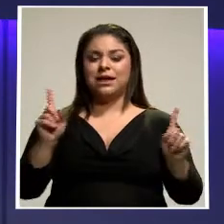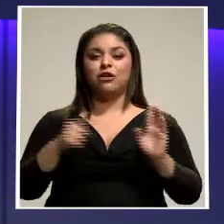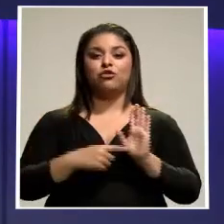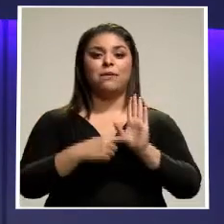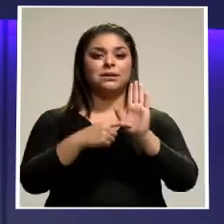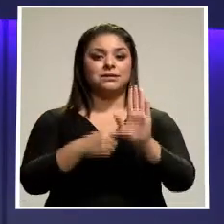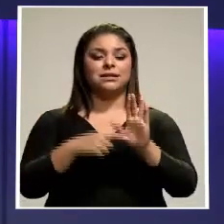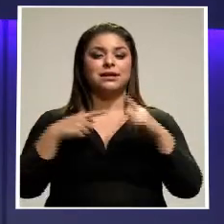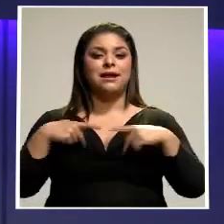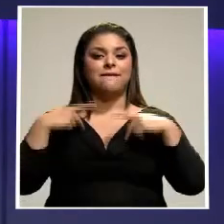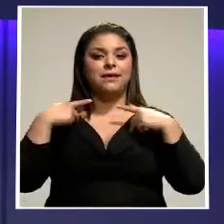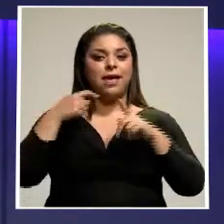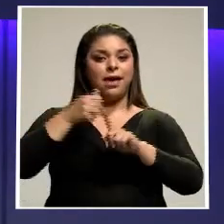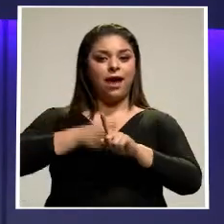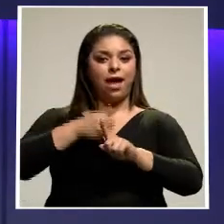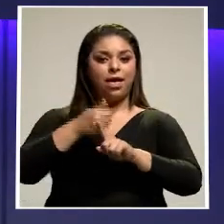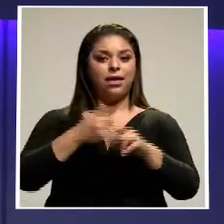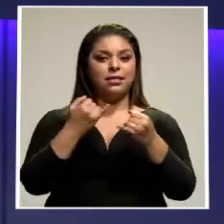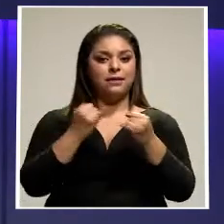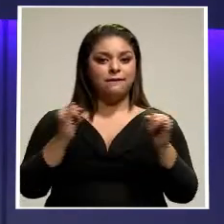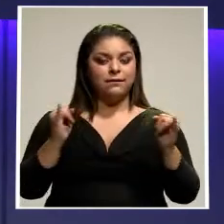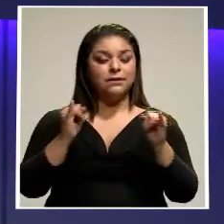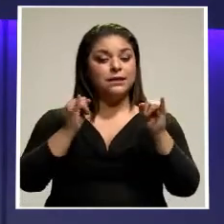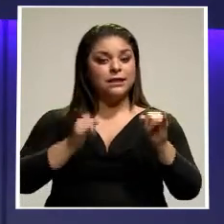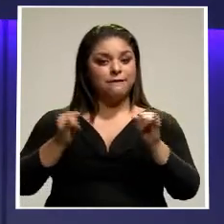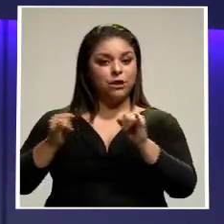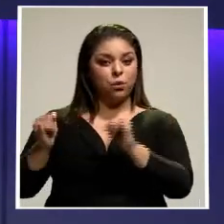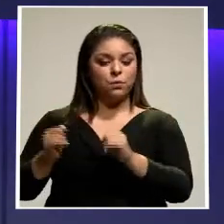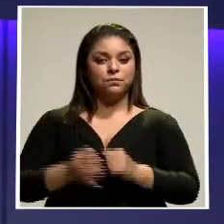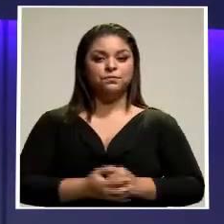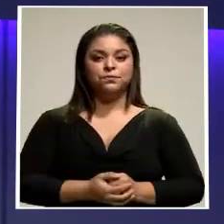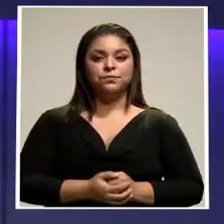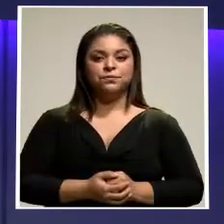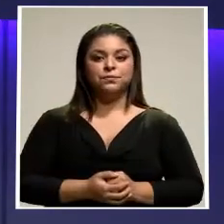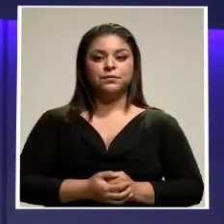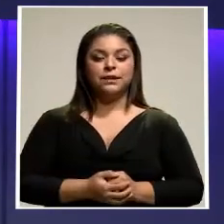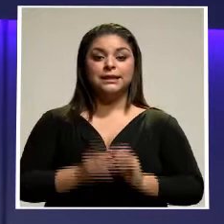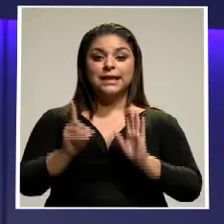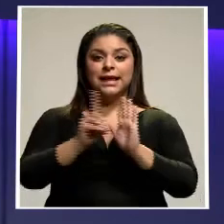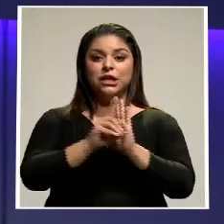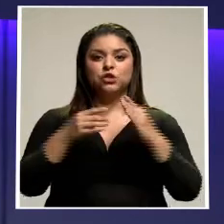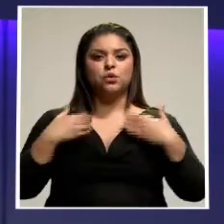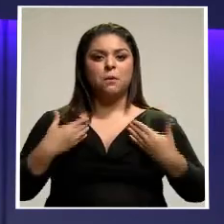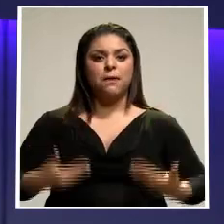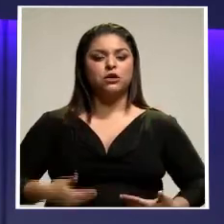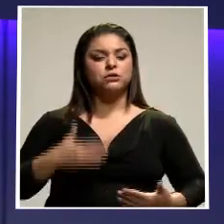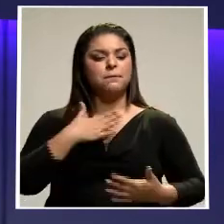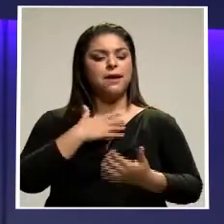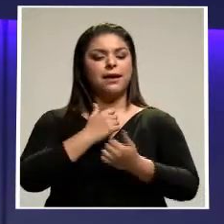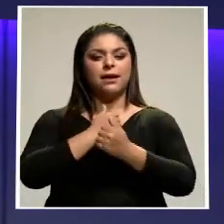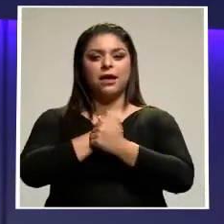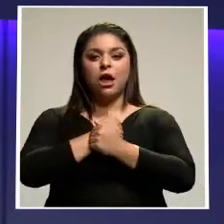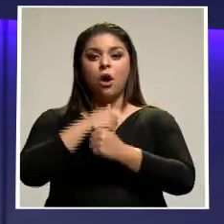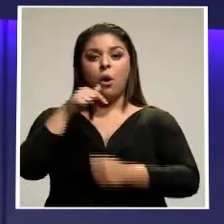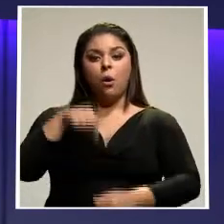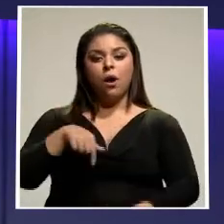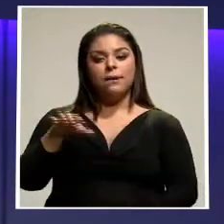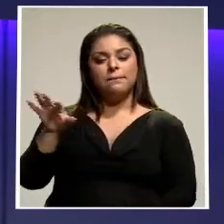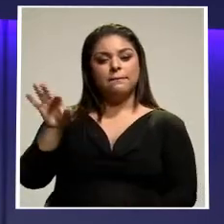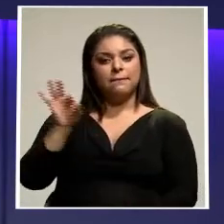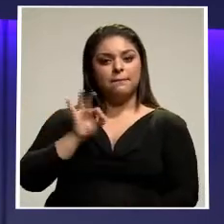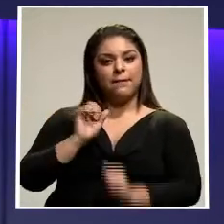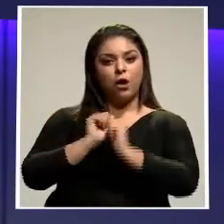la vida de cada individuo. Los derechos humanos me apasionan y esta noche me acompaña una invitada